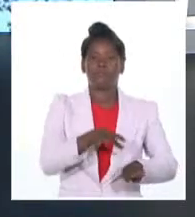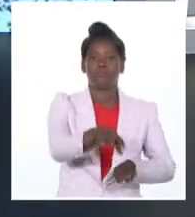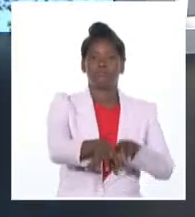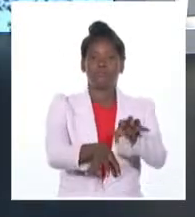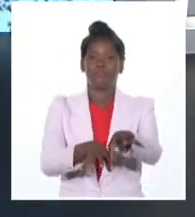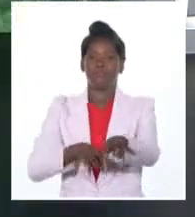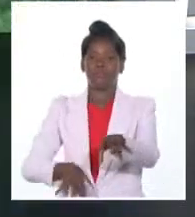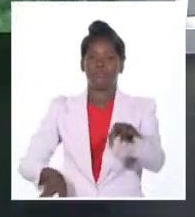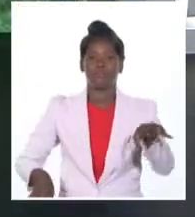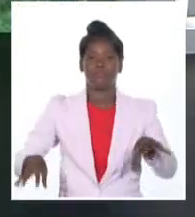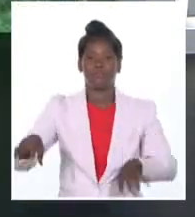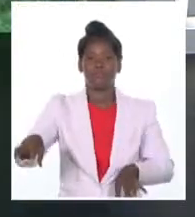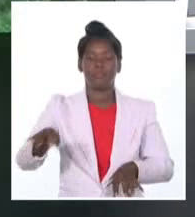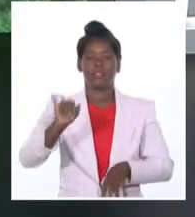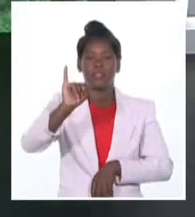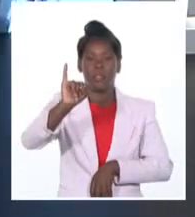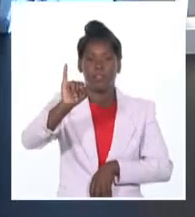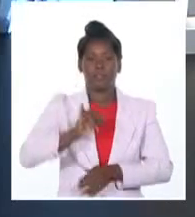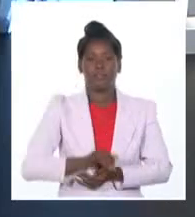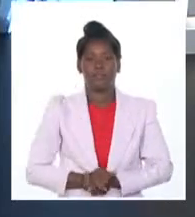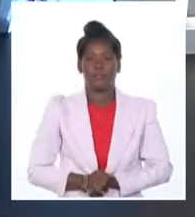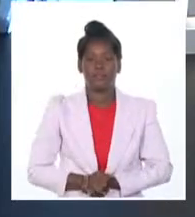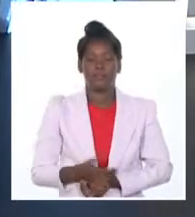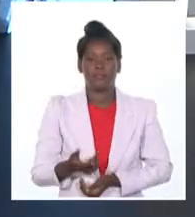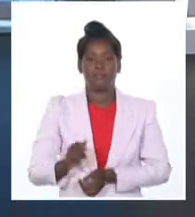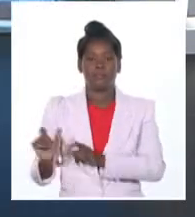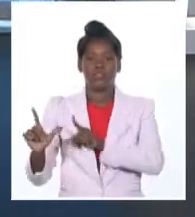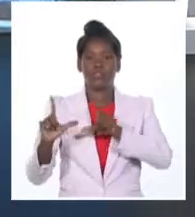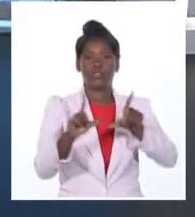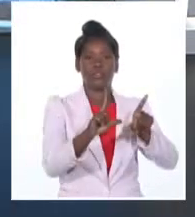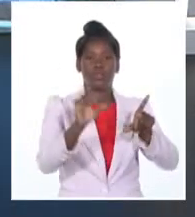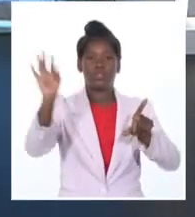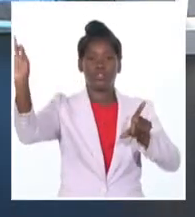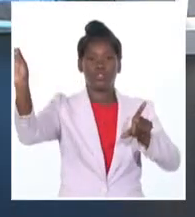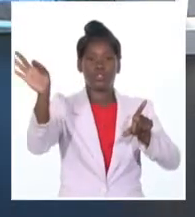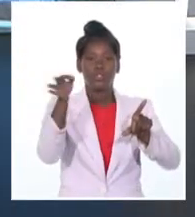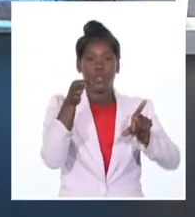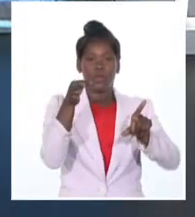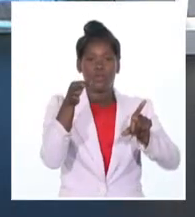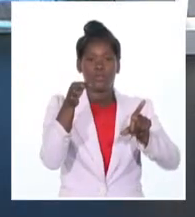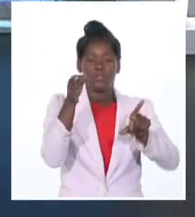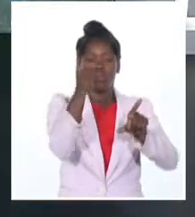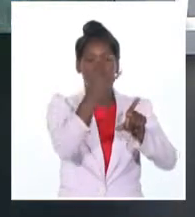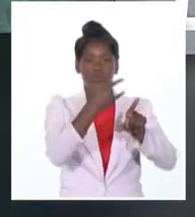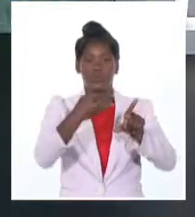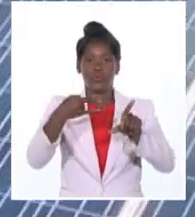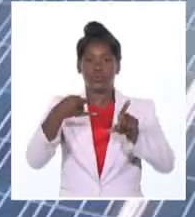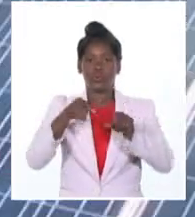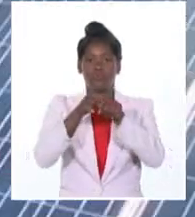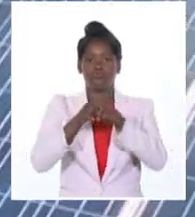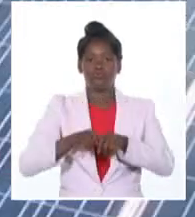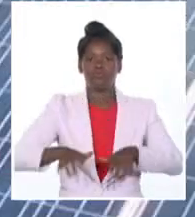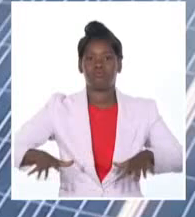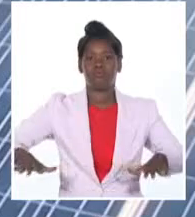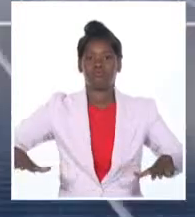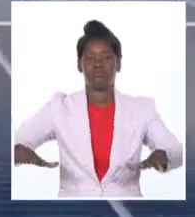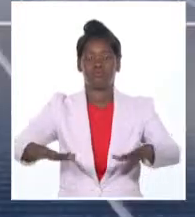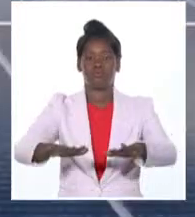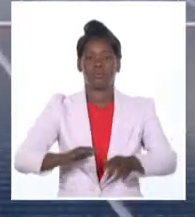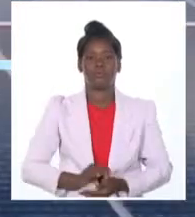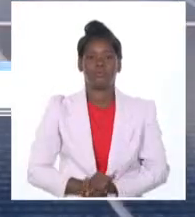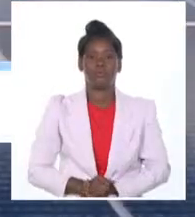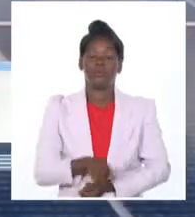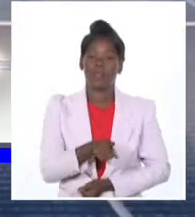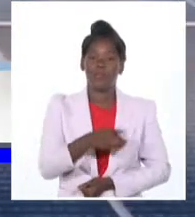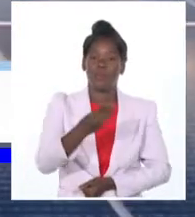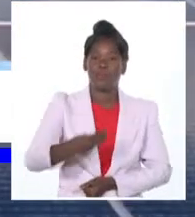instalar parques solares fotovoltaicos en el empeño de promover el uso de energía renovable y limpia en el país. El director de invenciones de la